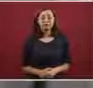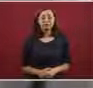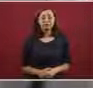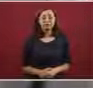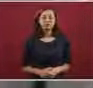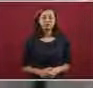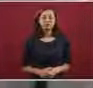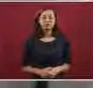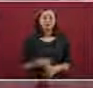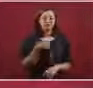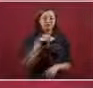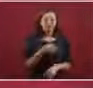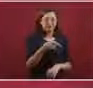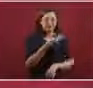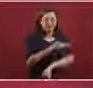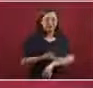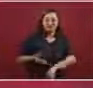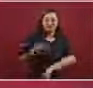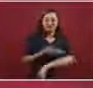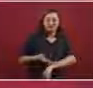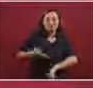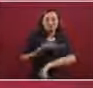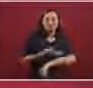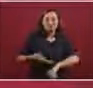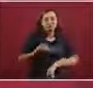hizo gestiones para traer a Maximiliano.